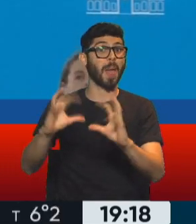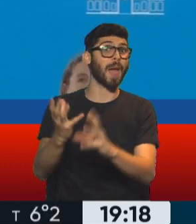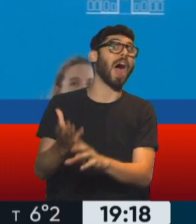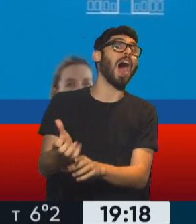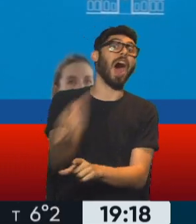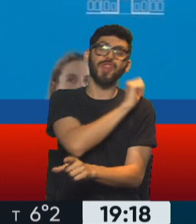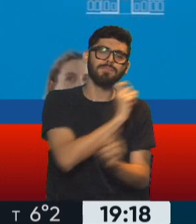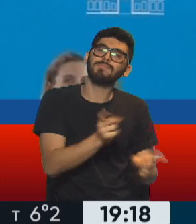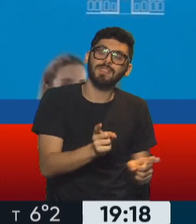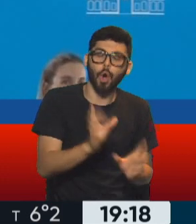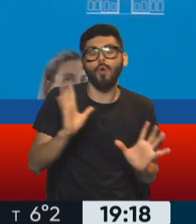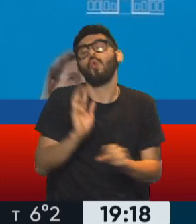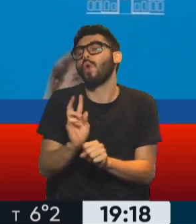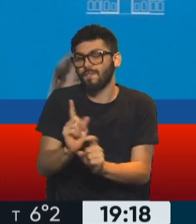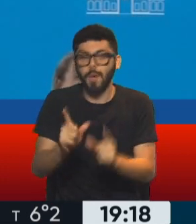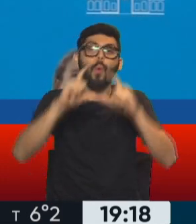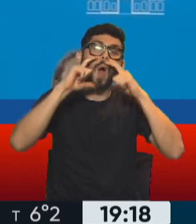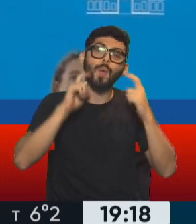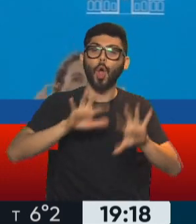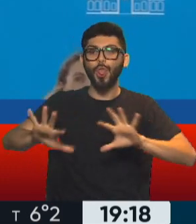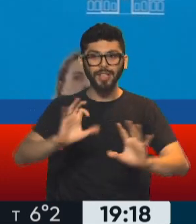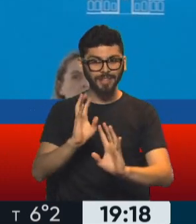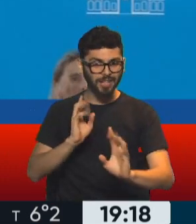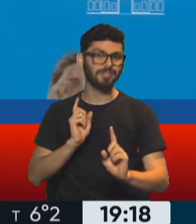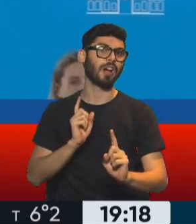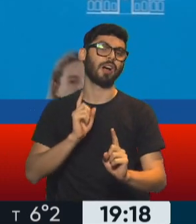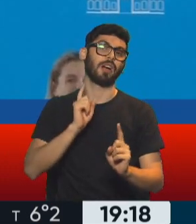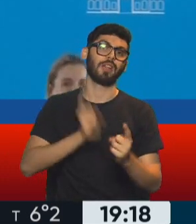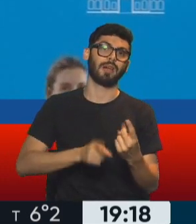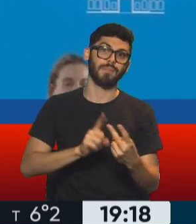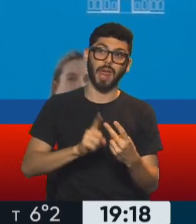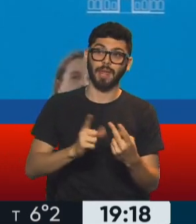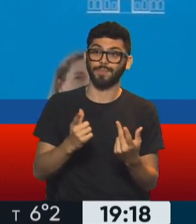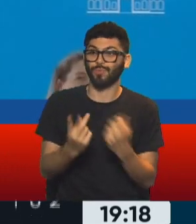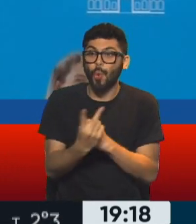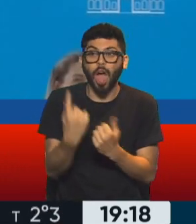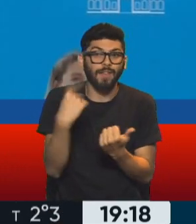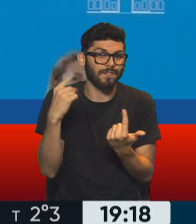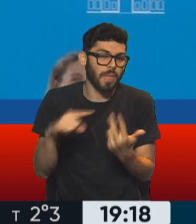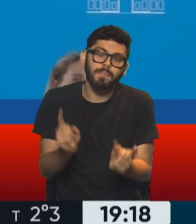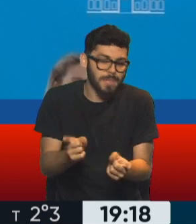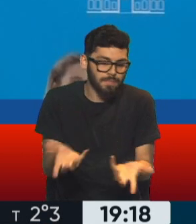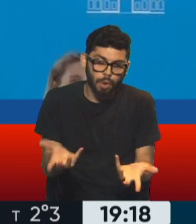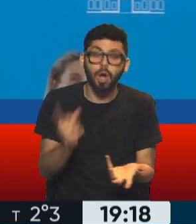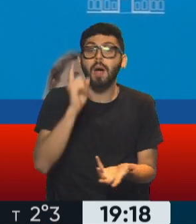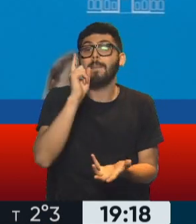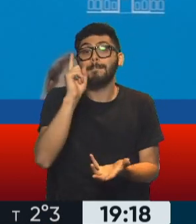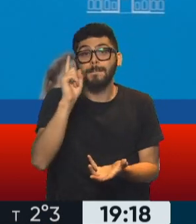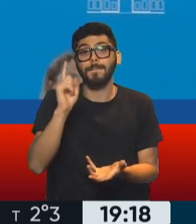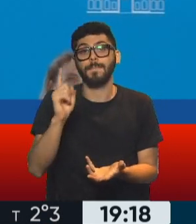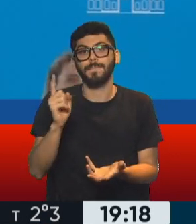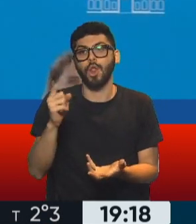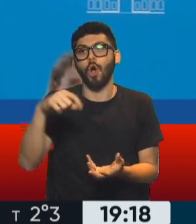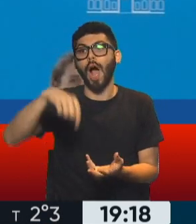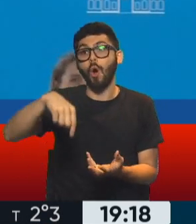todos los cuidados, con barbijo, con distancia y con todos los cuidados que tenemos que seguir llevando adelante, pero va a ser